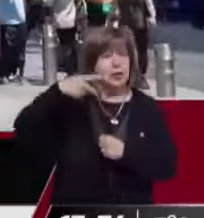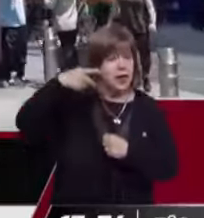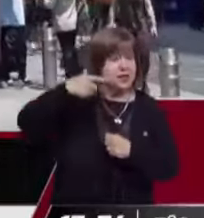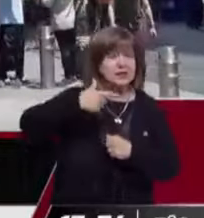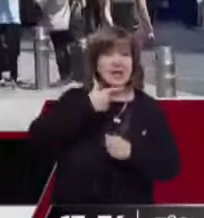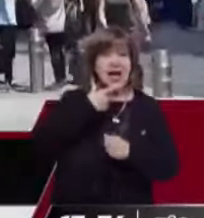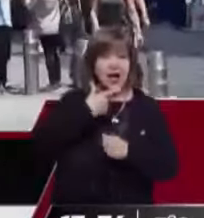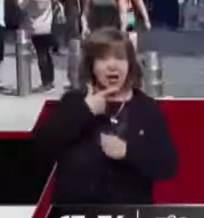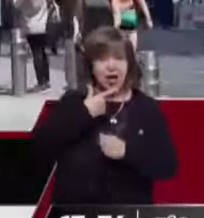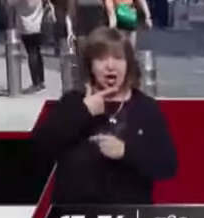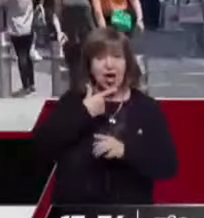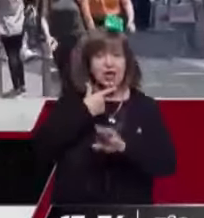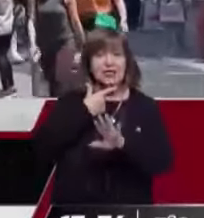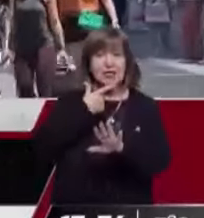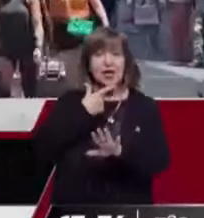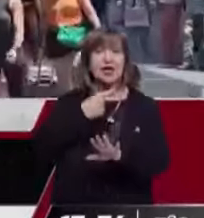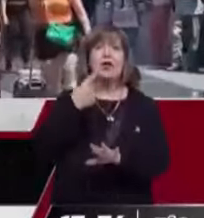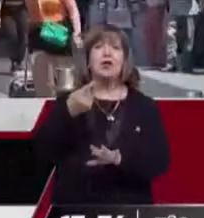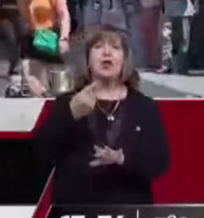los hermanos chilenos acá muy cerca. Bueno,